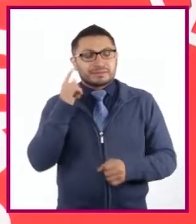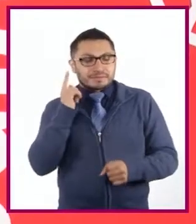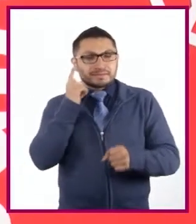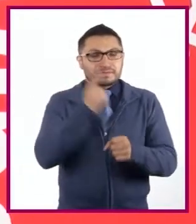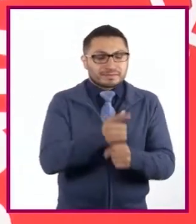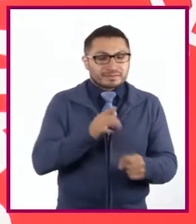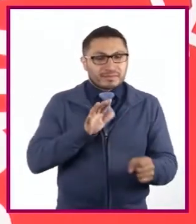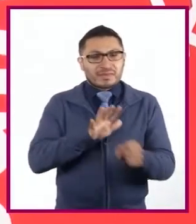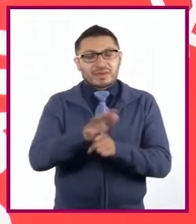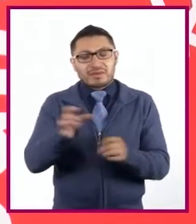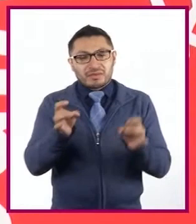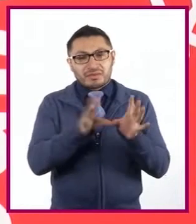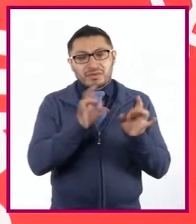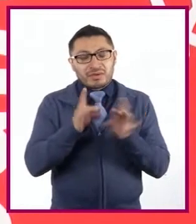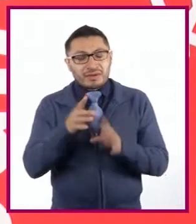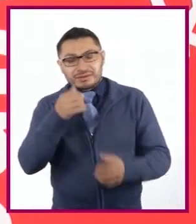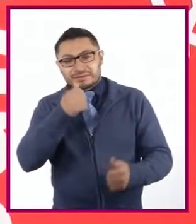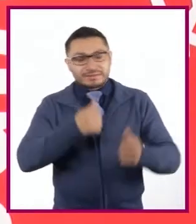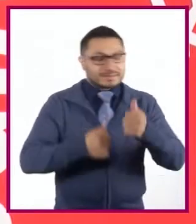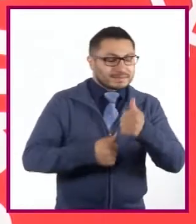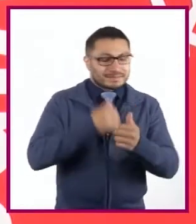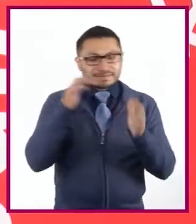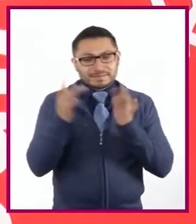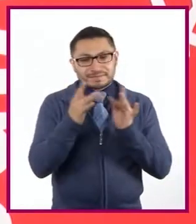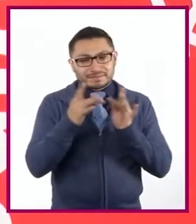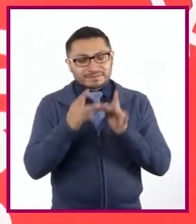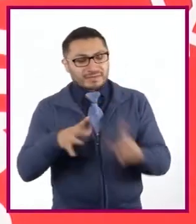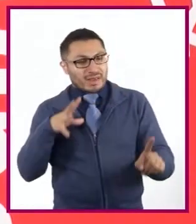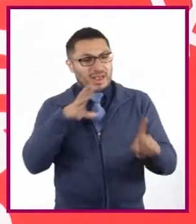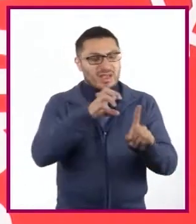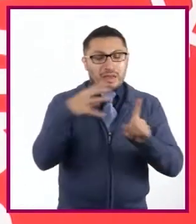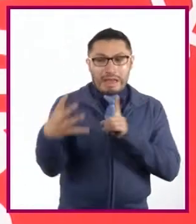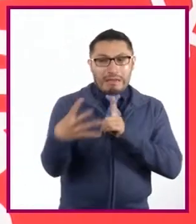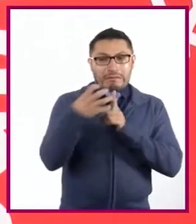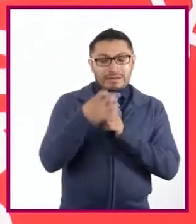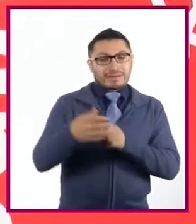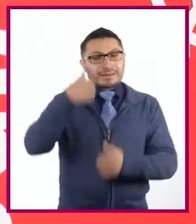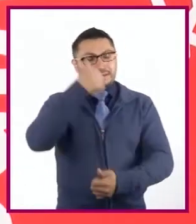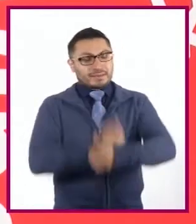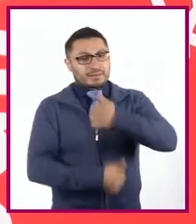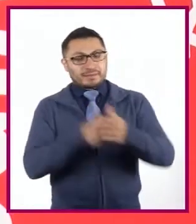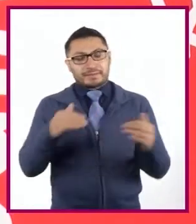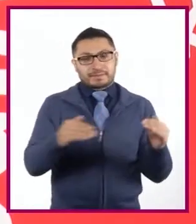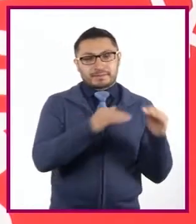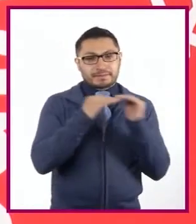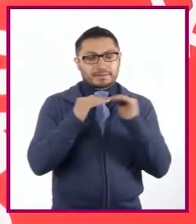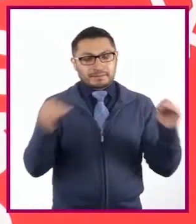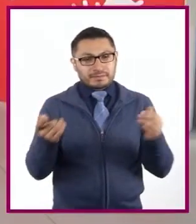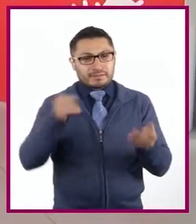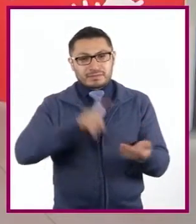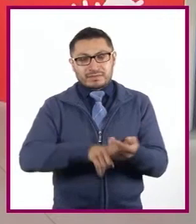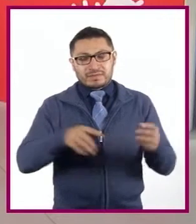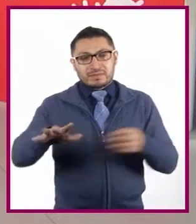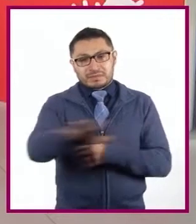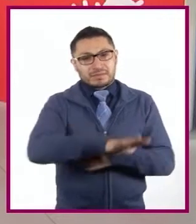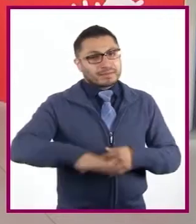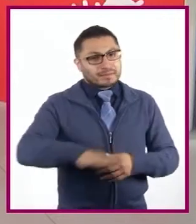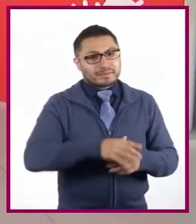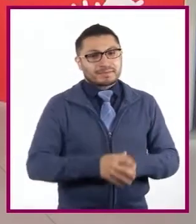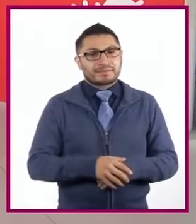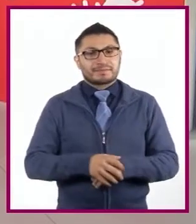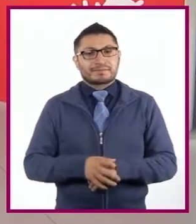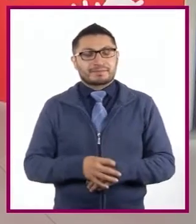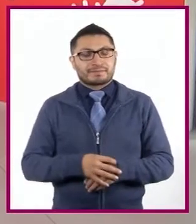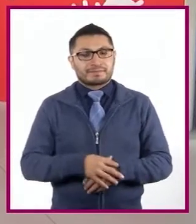juegan las interacciones depredador-presa y la competencia en el equilibrio de las poblaciones en un ecosistema.